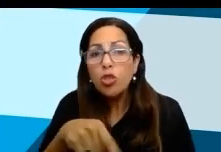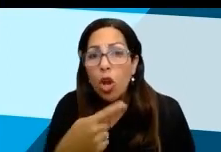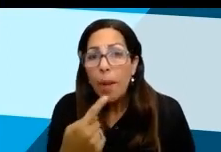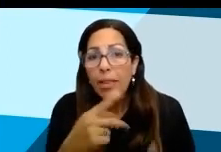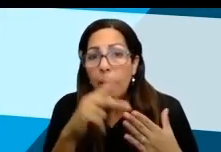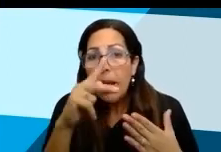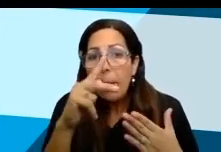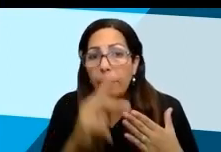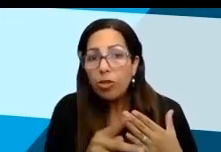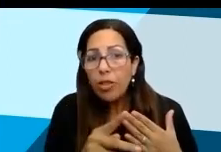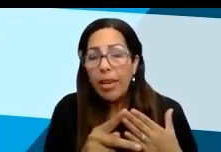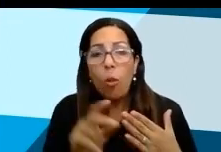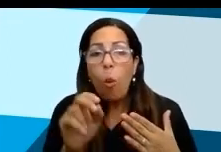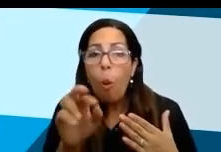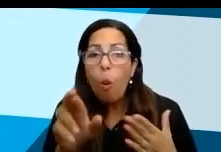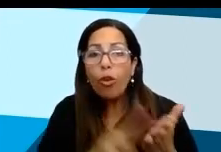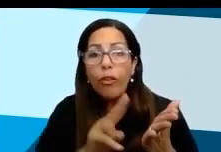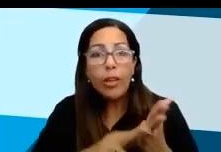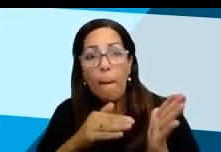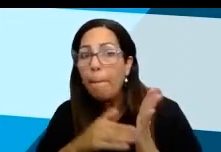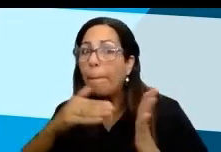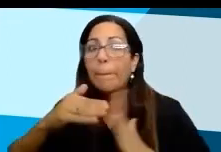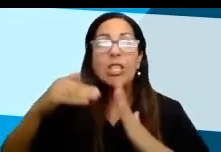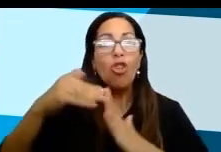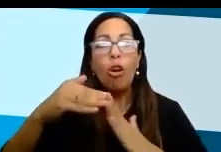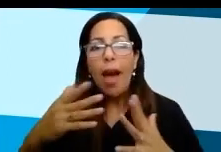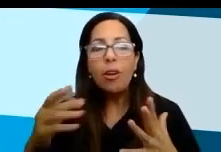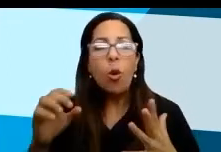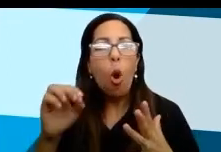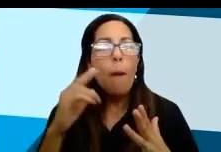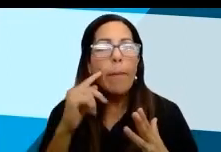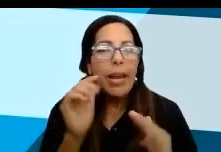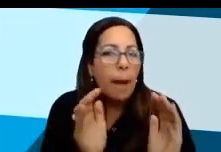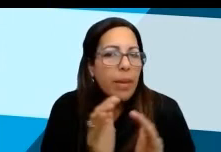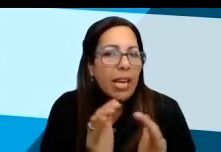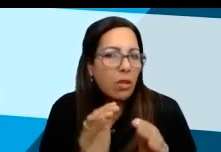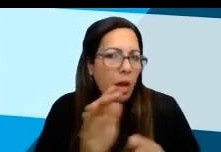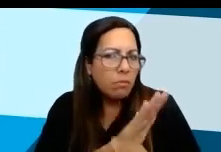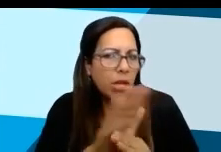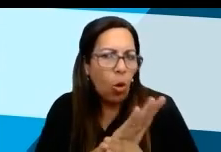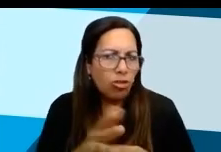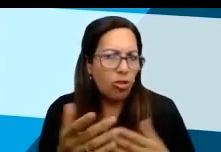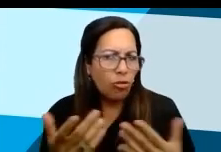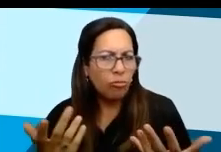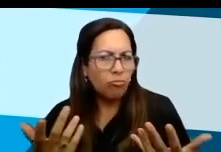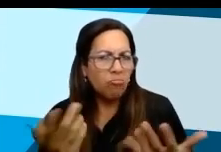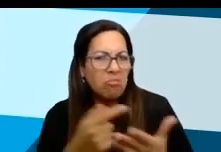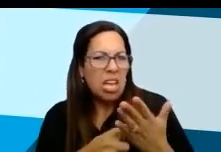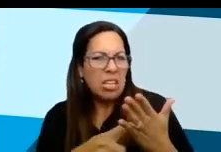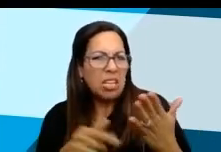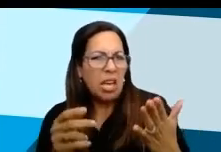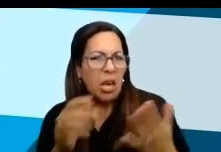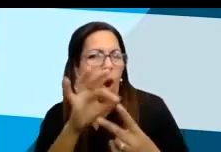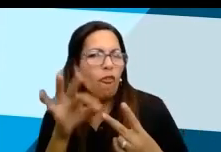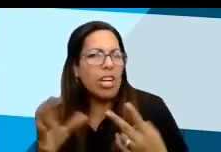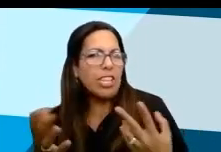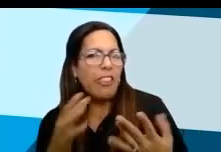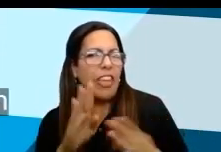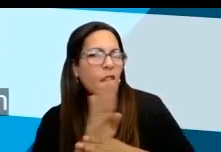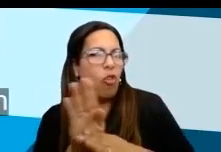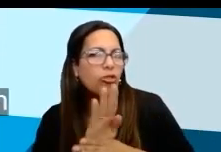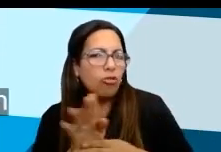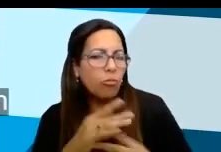o para contratos multimillonarios y no para pequeños y microempresarios? ¿O qué tipo de ofertas de negocio van